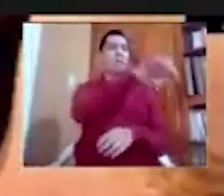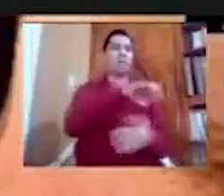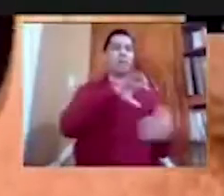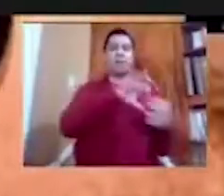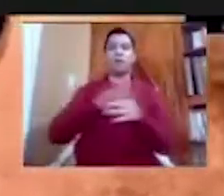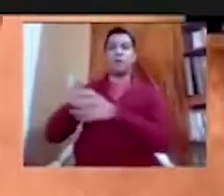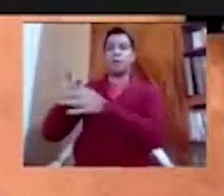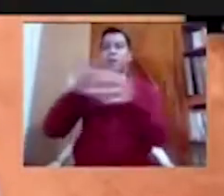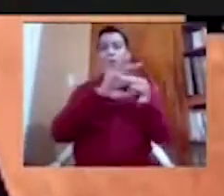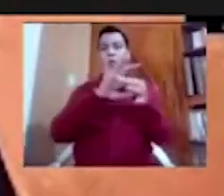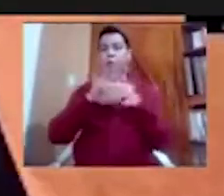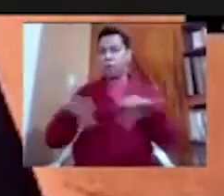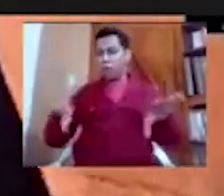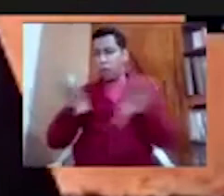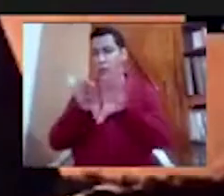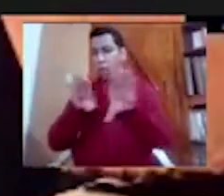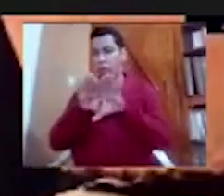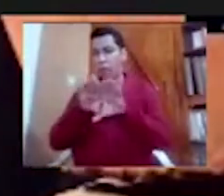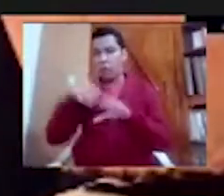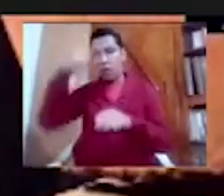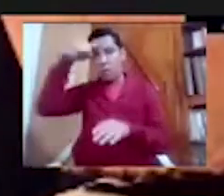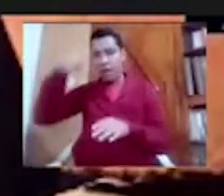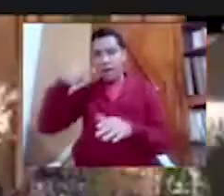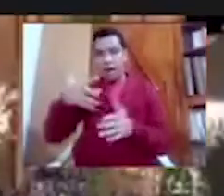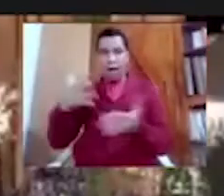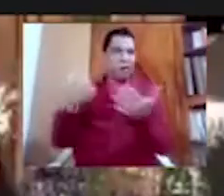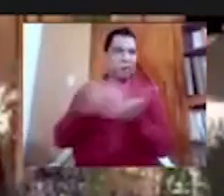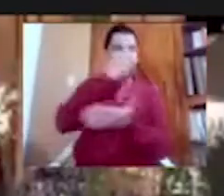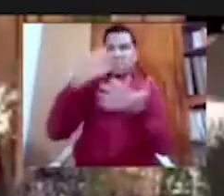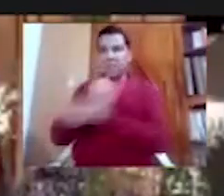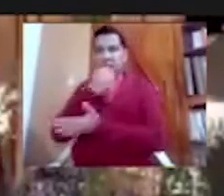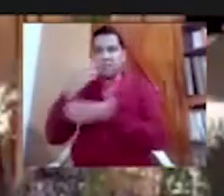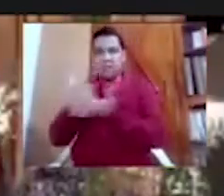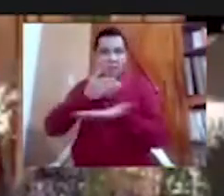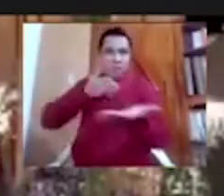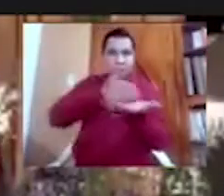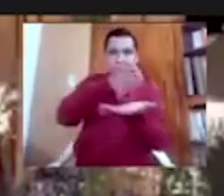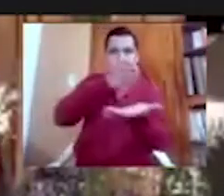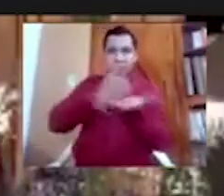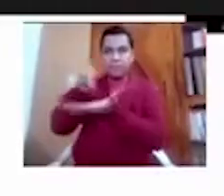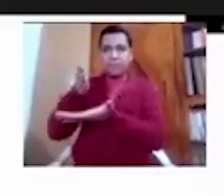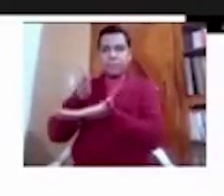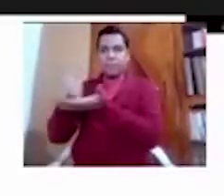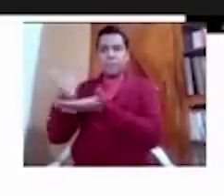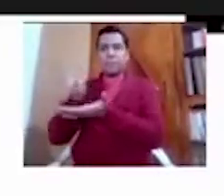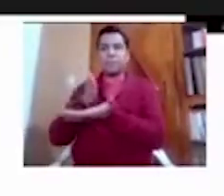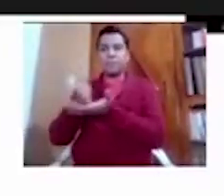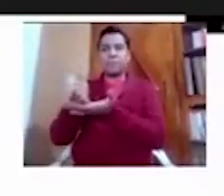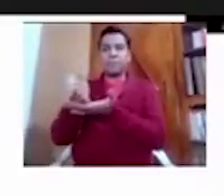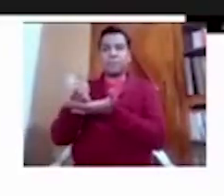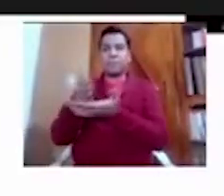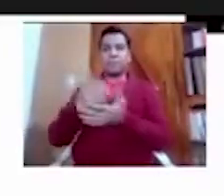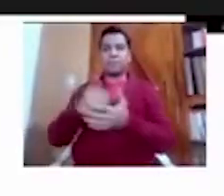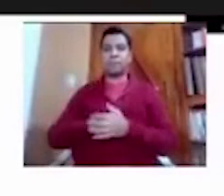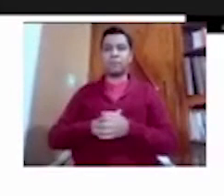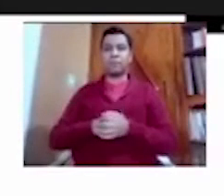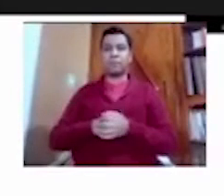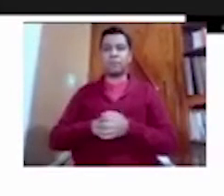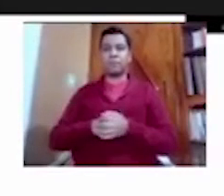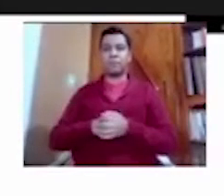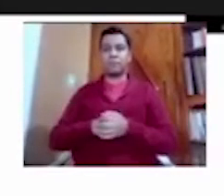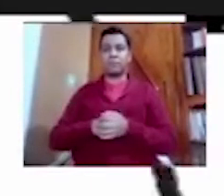desde las rivalidades, desde los conflictos, desde los problemas. Y